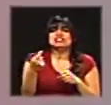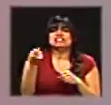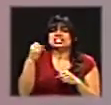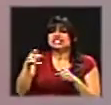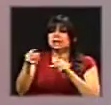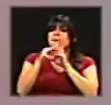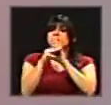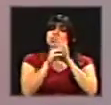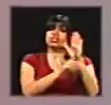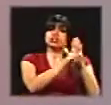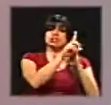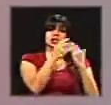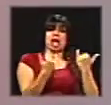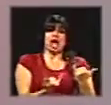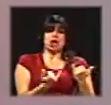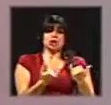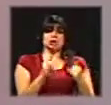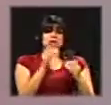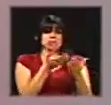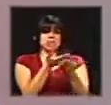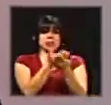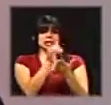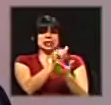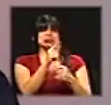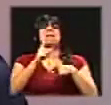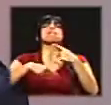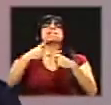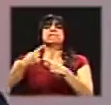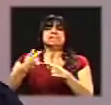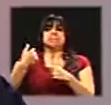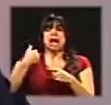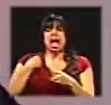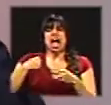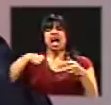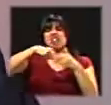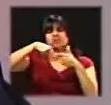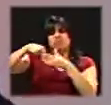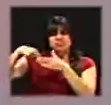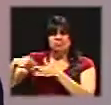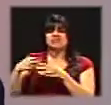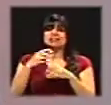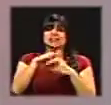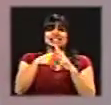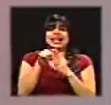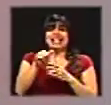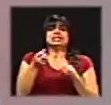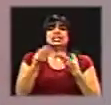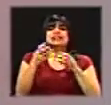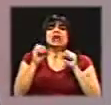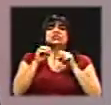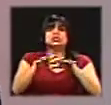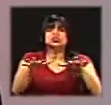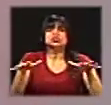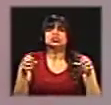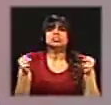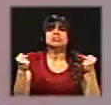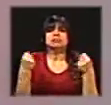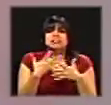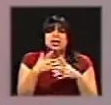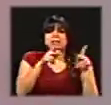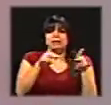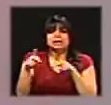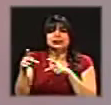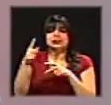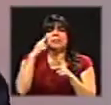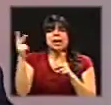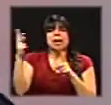por el modelo de desarrollo que vamos, tal y como está planteado, vamos a seguir teniendo las brechas y todo esto. O sea, es atemorizar con los resultados resultados de la